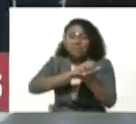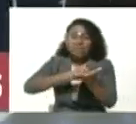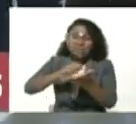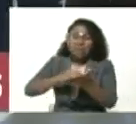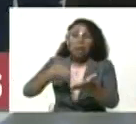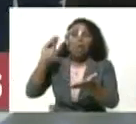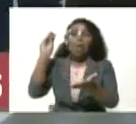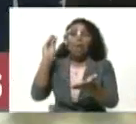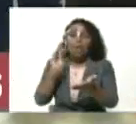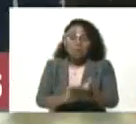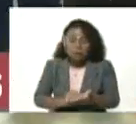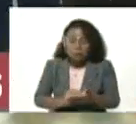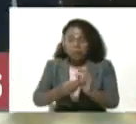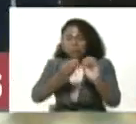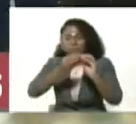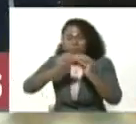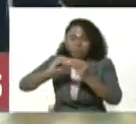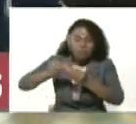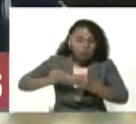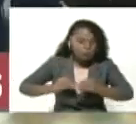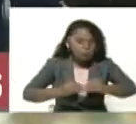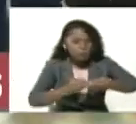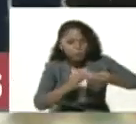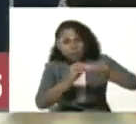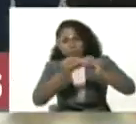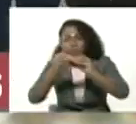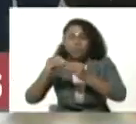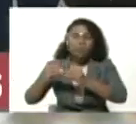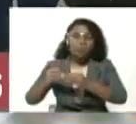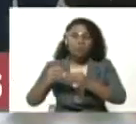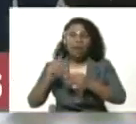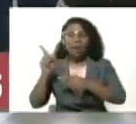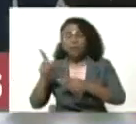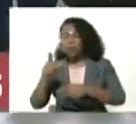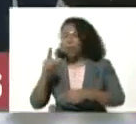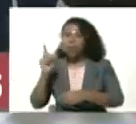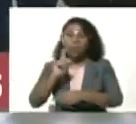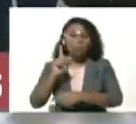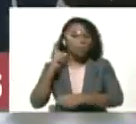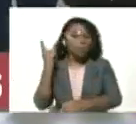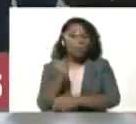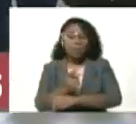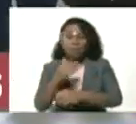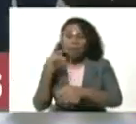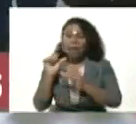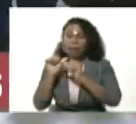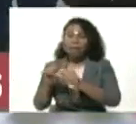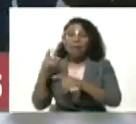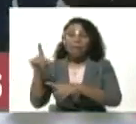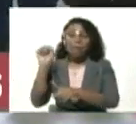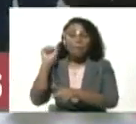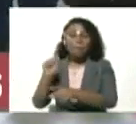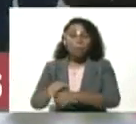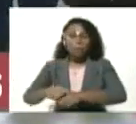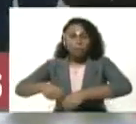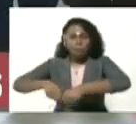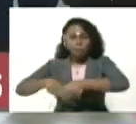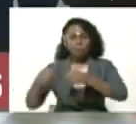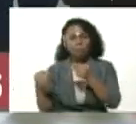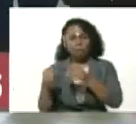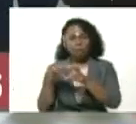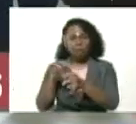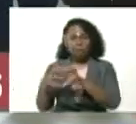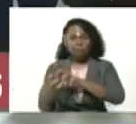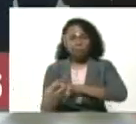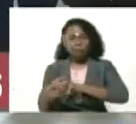nueva. Nueva carretera, nueva vía de acceso. Eso no debe quedar en ruinas ahí, ¿no? Como queda en